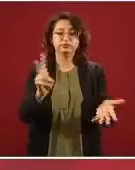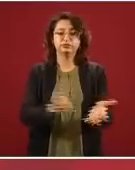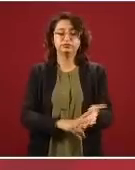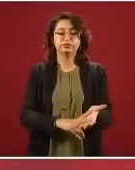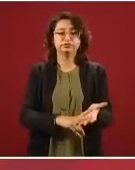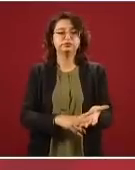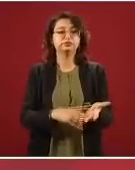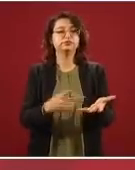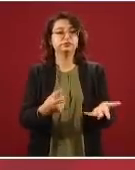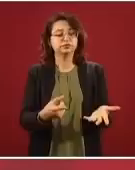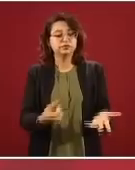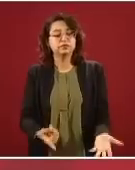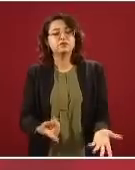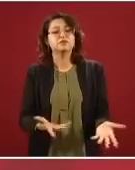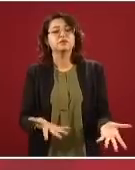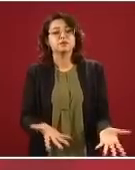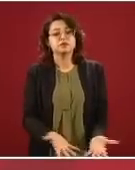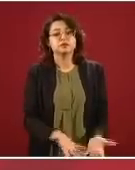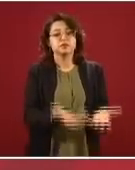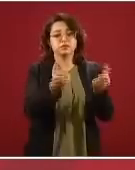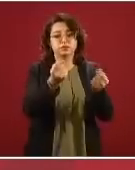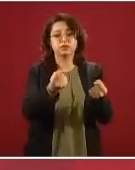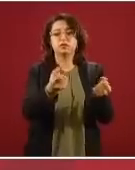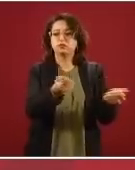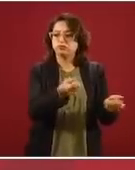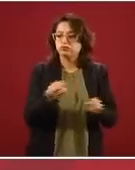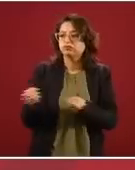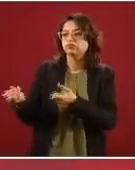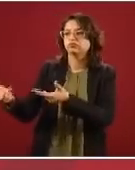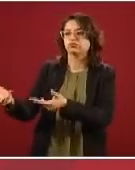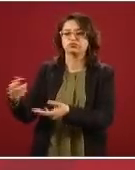es producto de la corrupción.